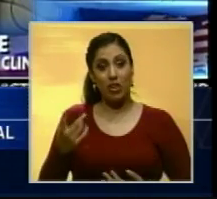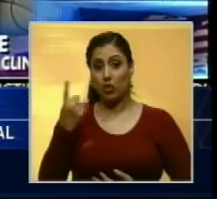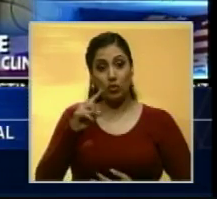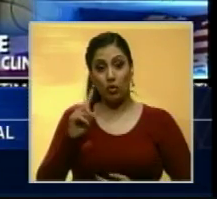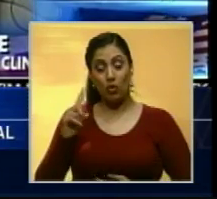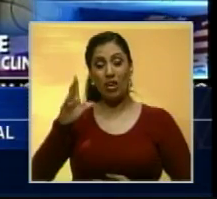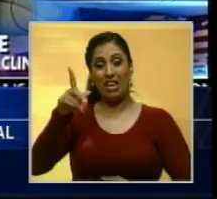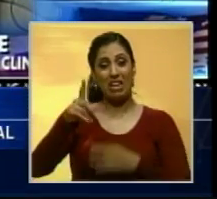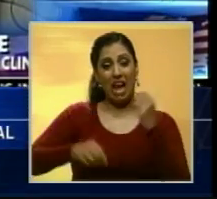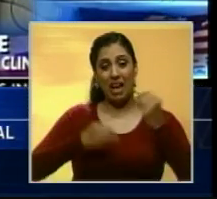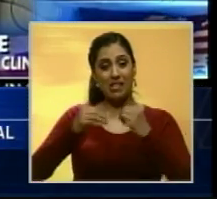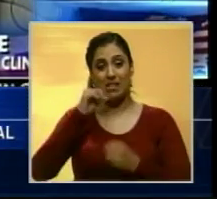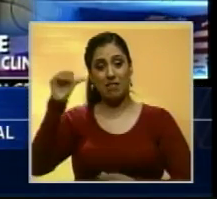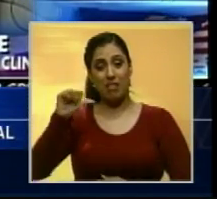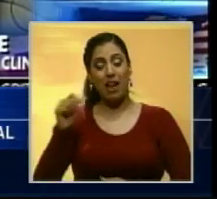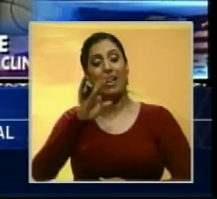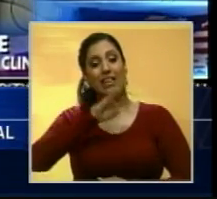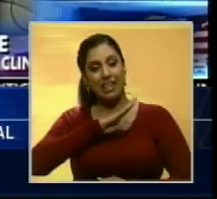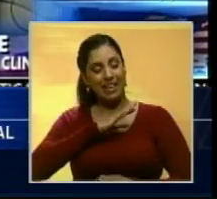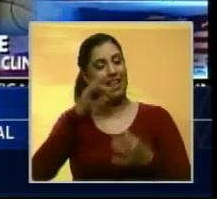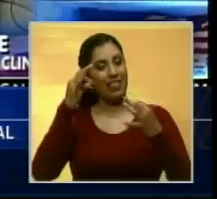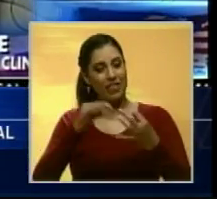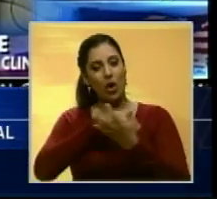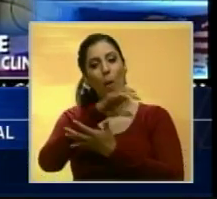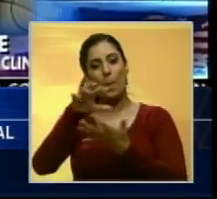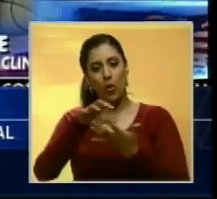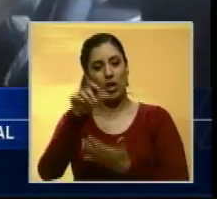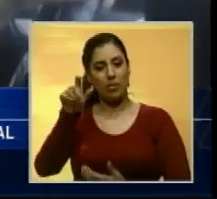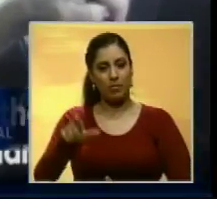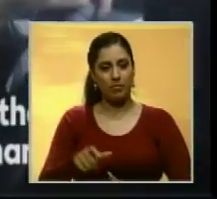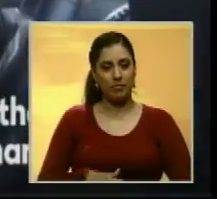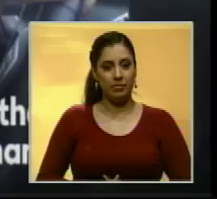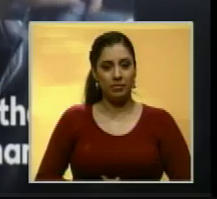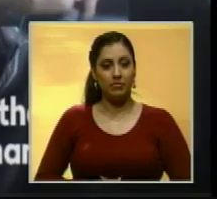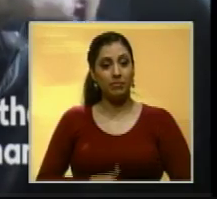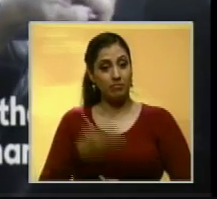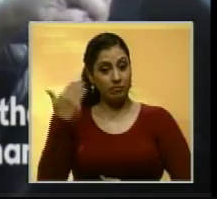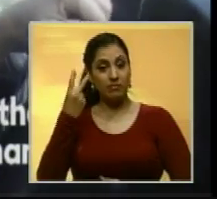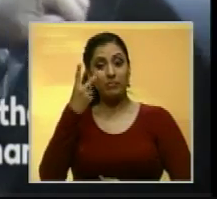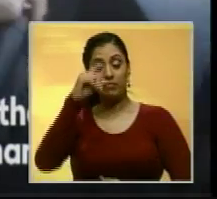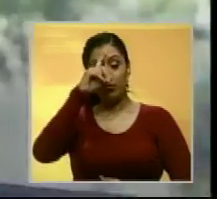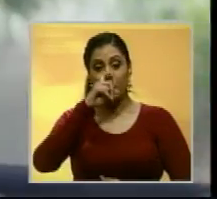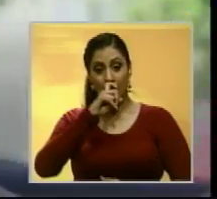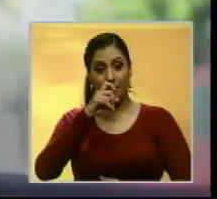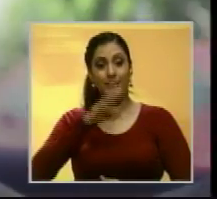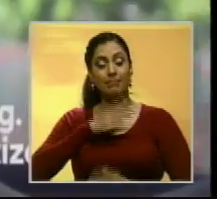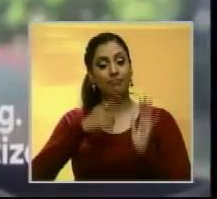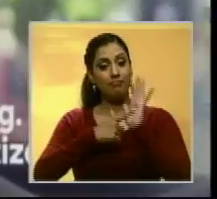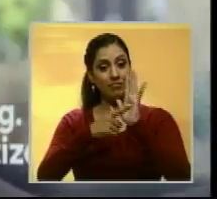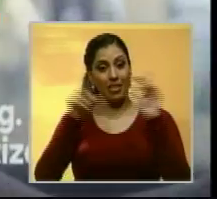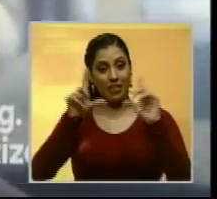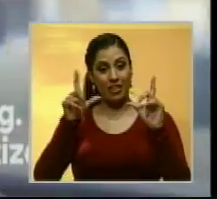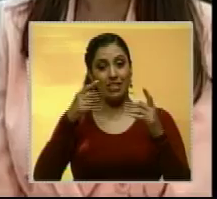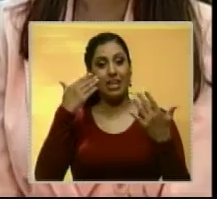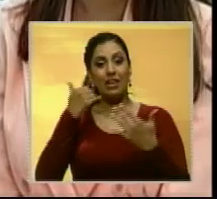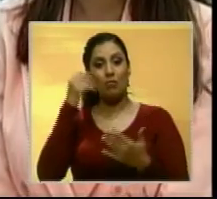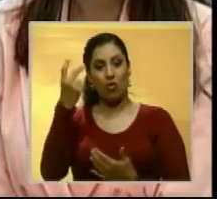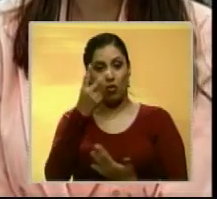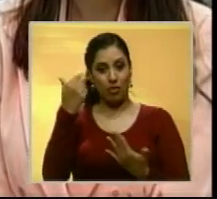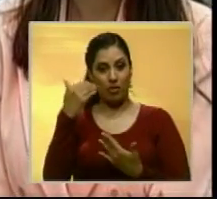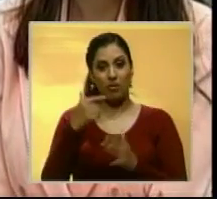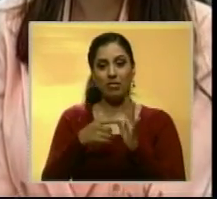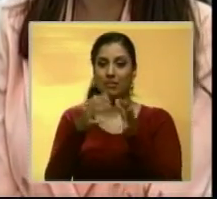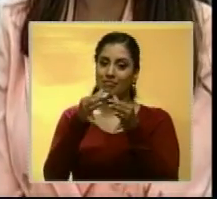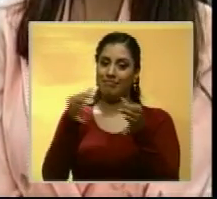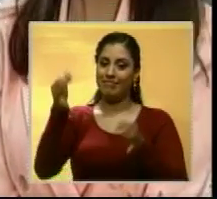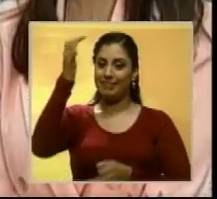eso, su actitud. Y tuvimos un verdadero problema con eso. Hace 20 años y frente a las cámaras, la relación Machado-Trump